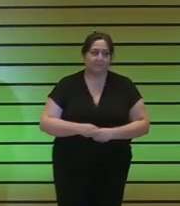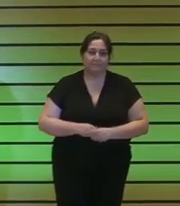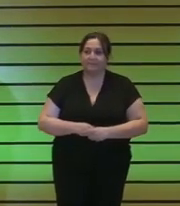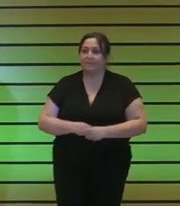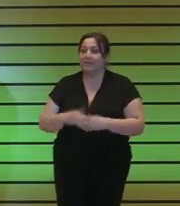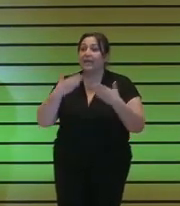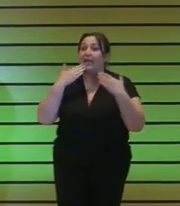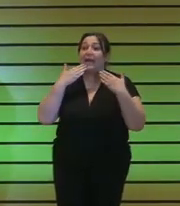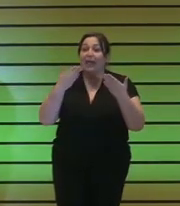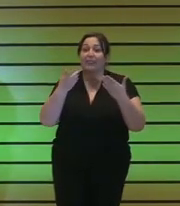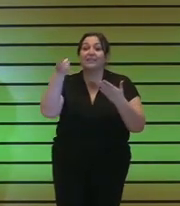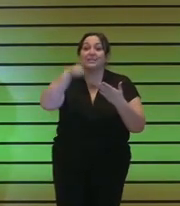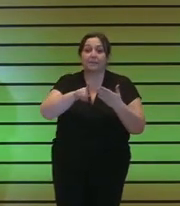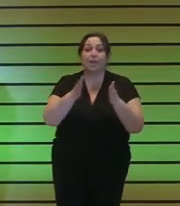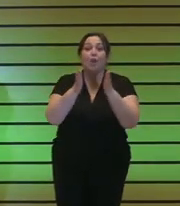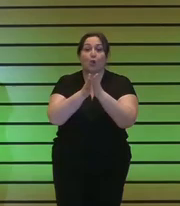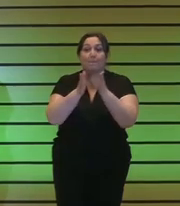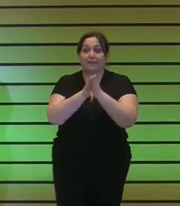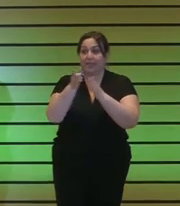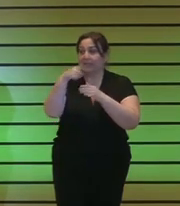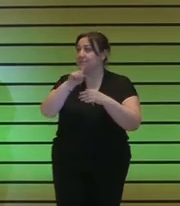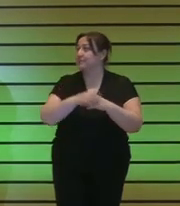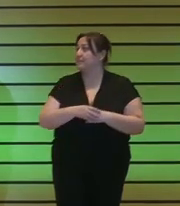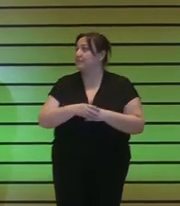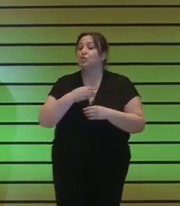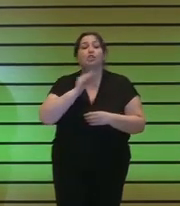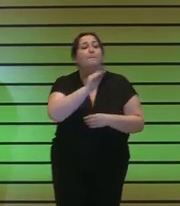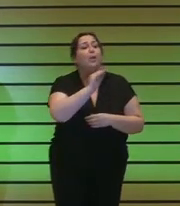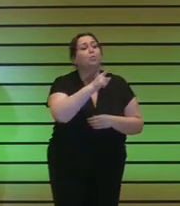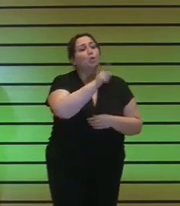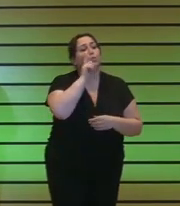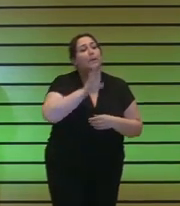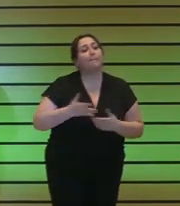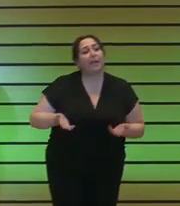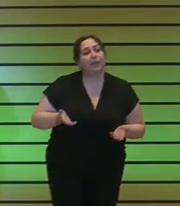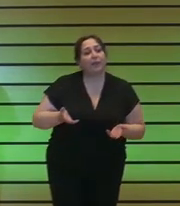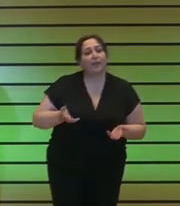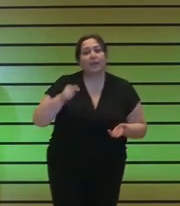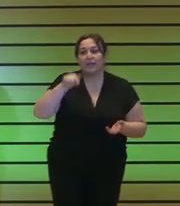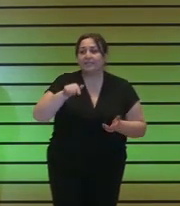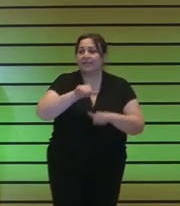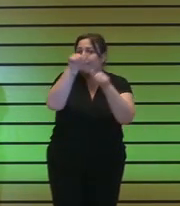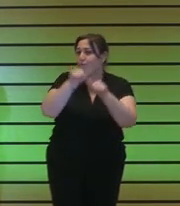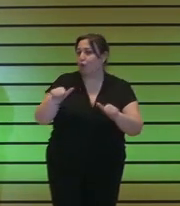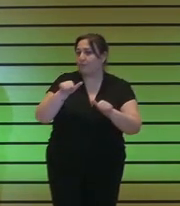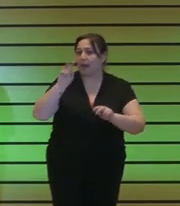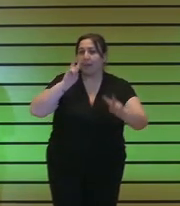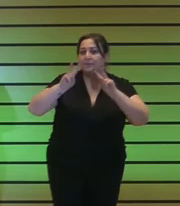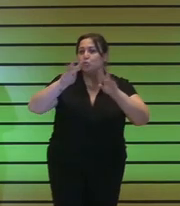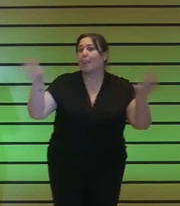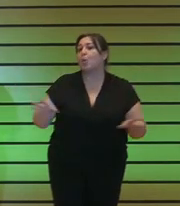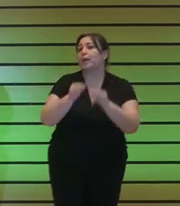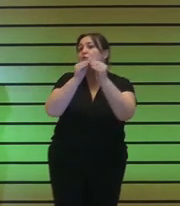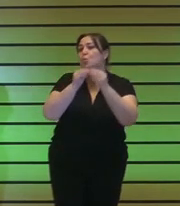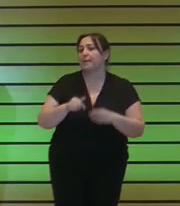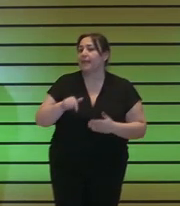gracias a las compañeras de visual materia y yo te pregunto qué te parece esta esta manera tan visual de hacer un resumen de